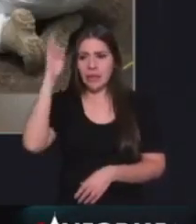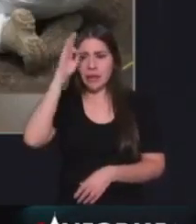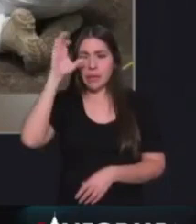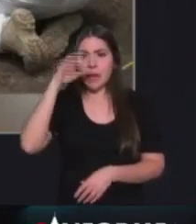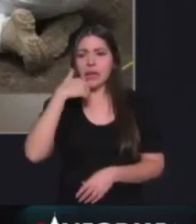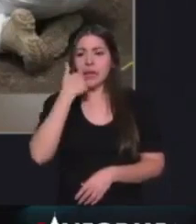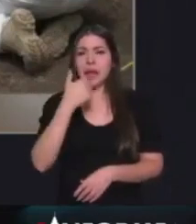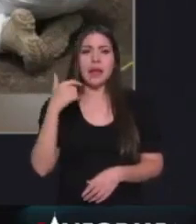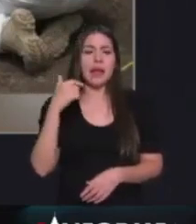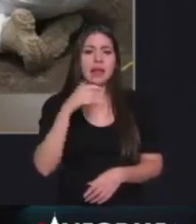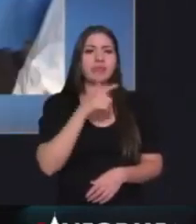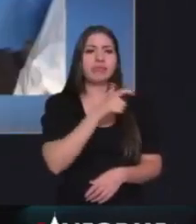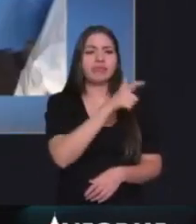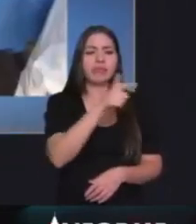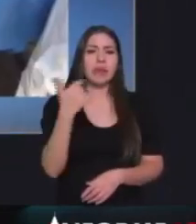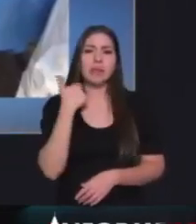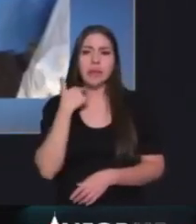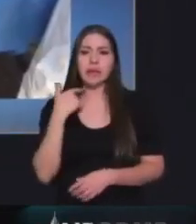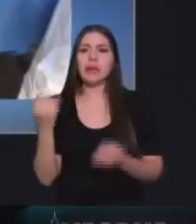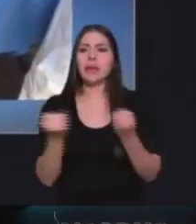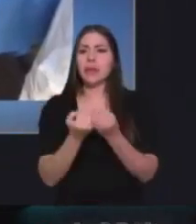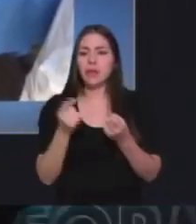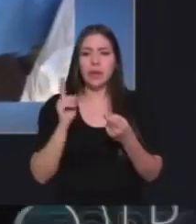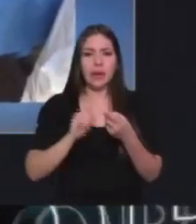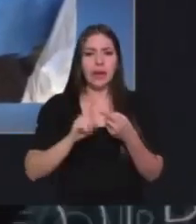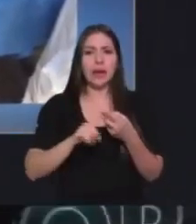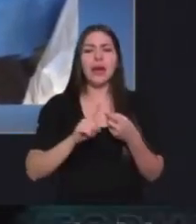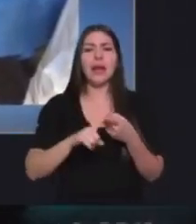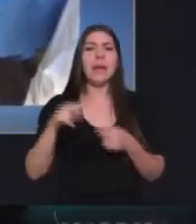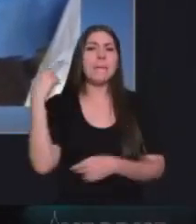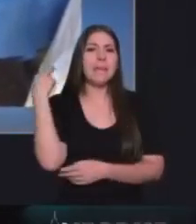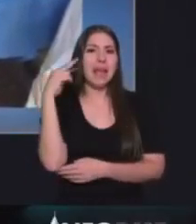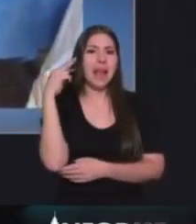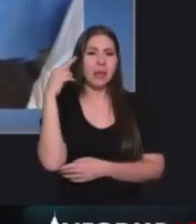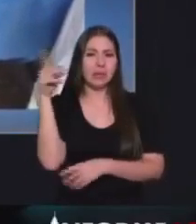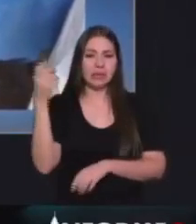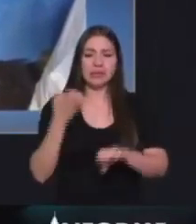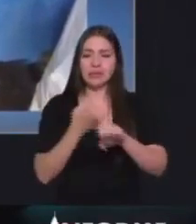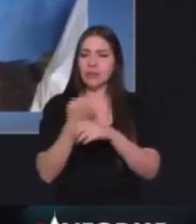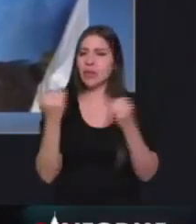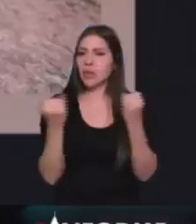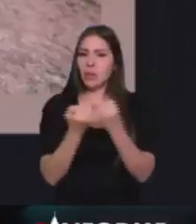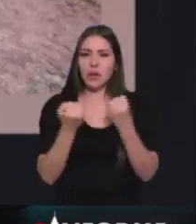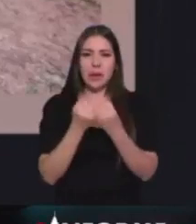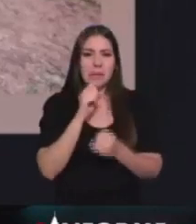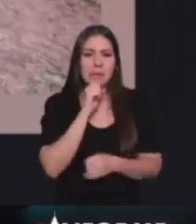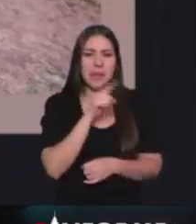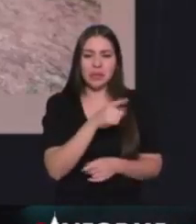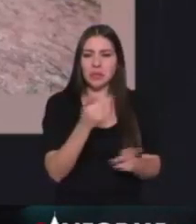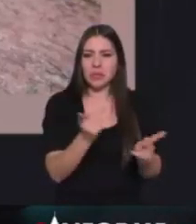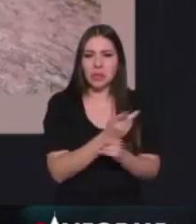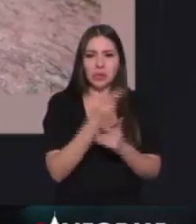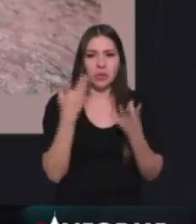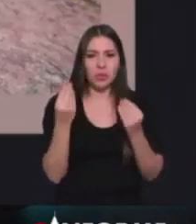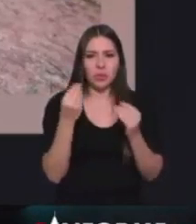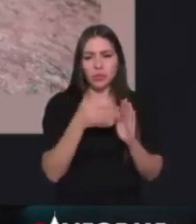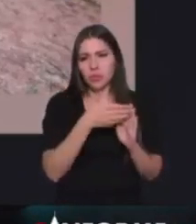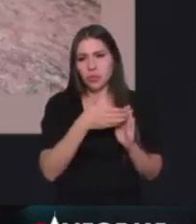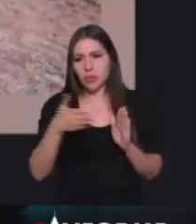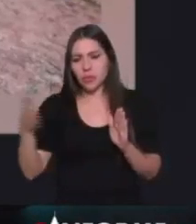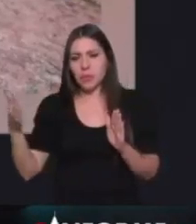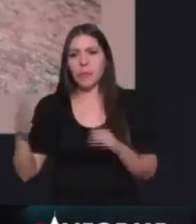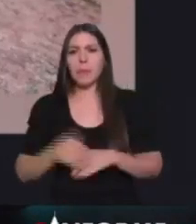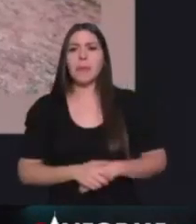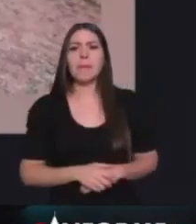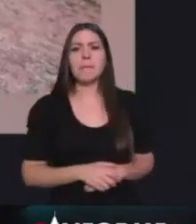También en el estado de Veracruz sucedieron muchas de estas cuestiones. Las fuerzas del orden,